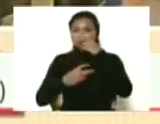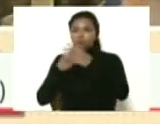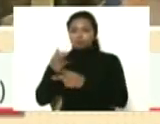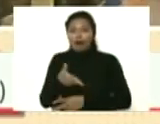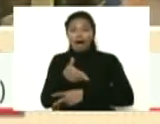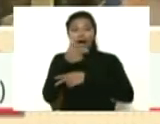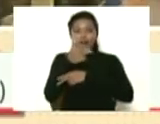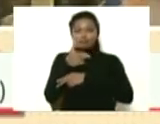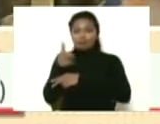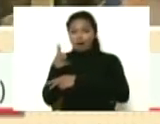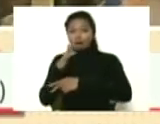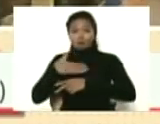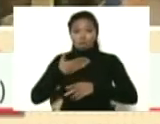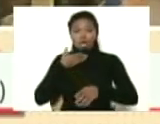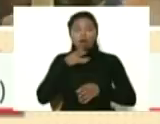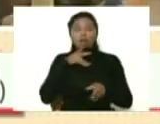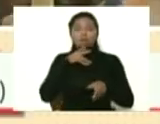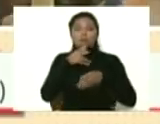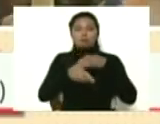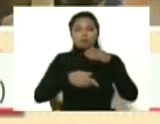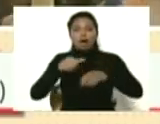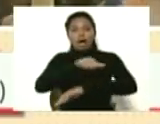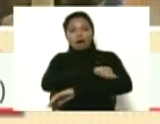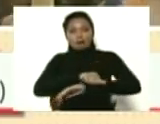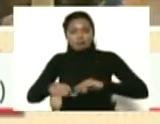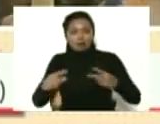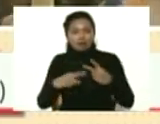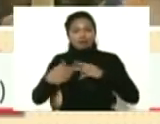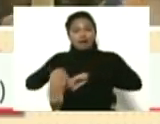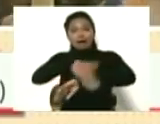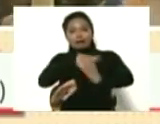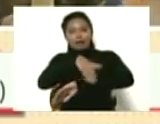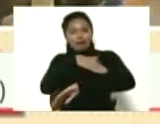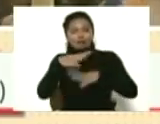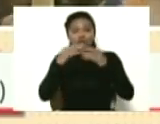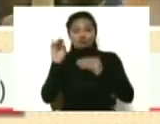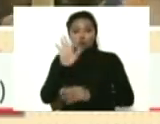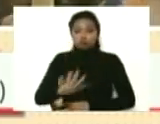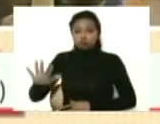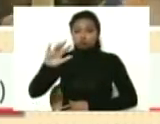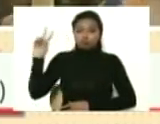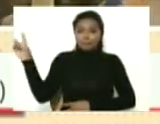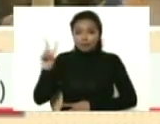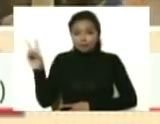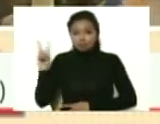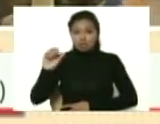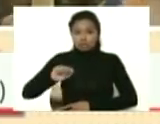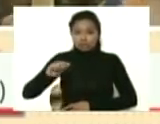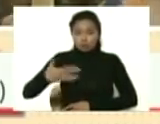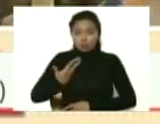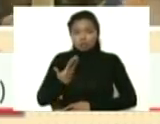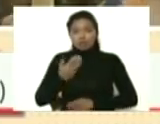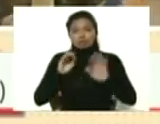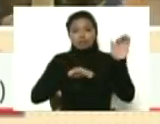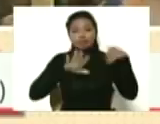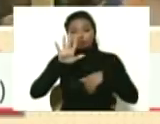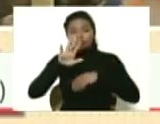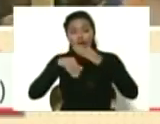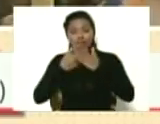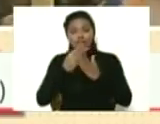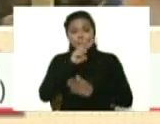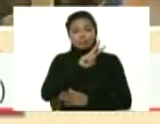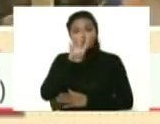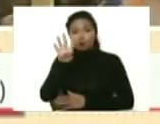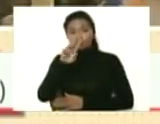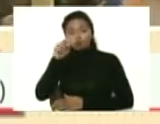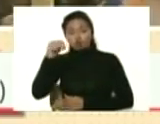armado en las avenidas y calles de toda Venezuela, del 14 al 24 de